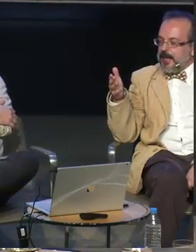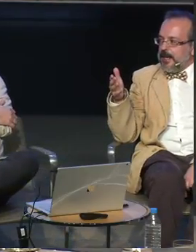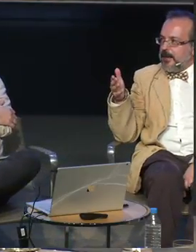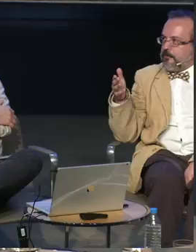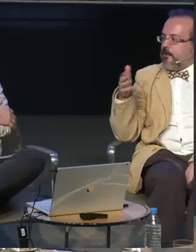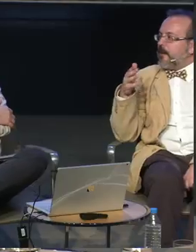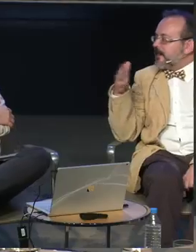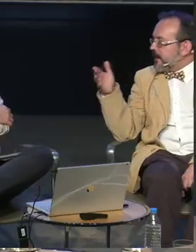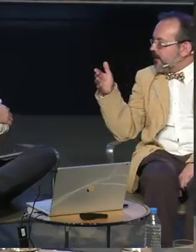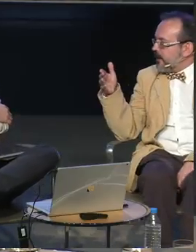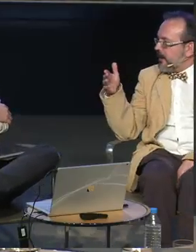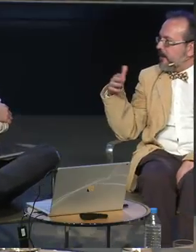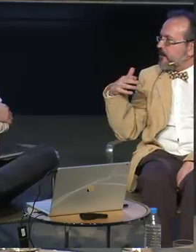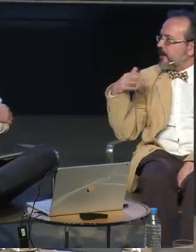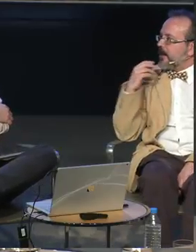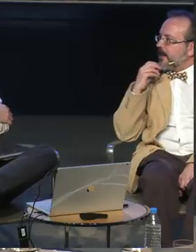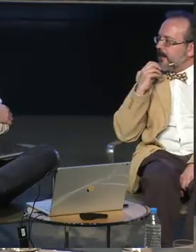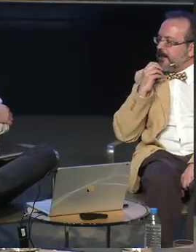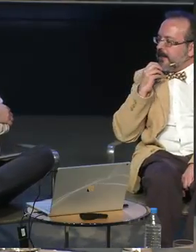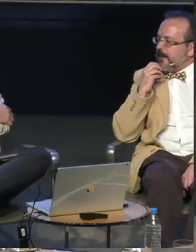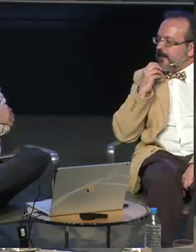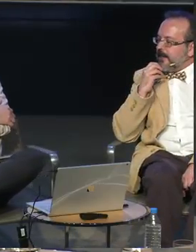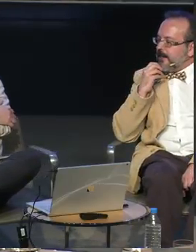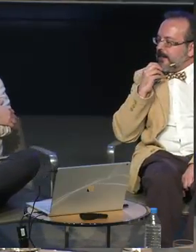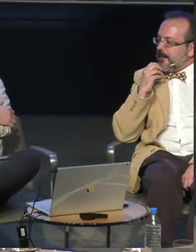de que, por lo menos la sensación que tenemos de que